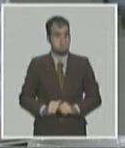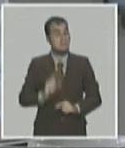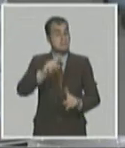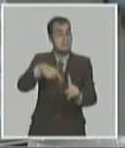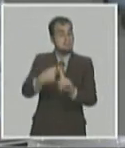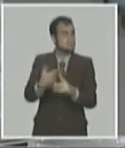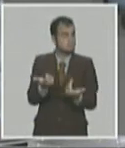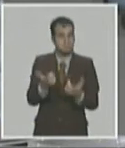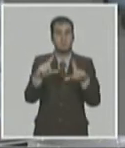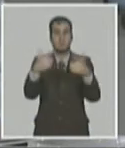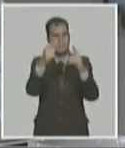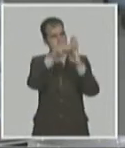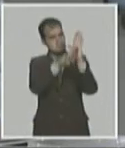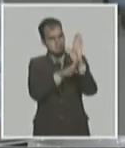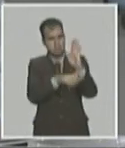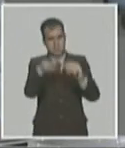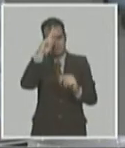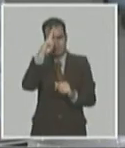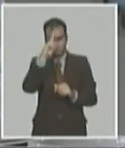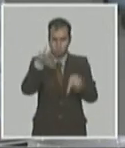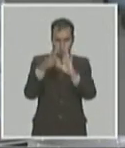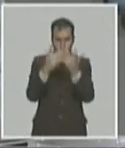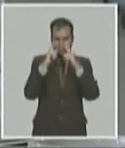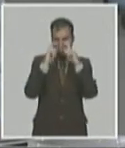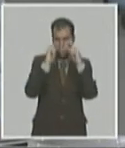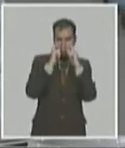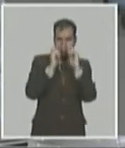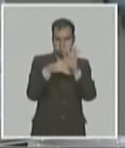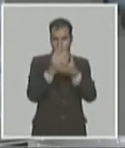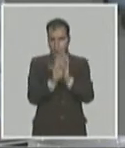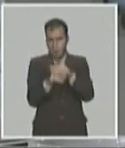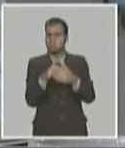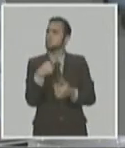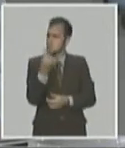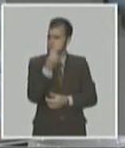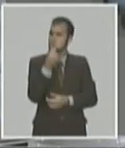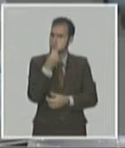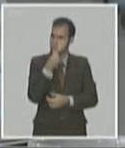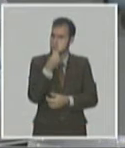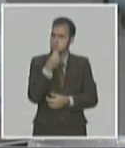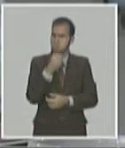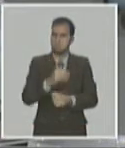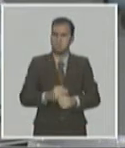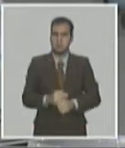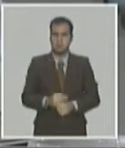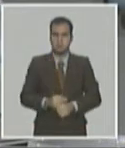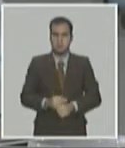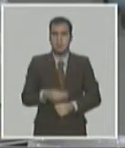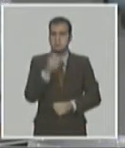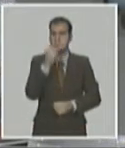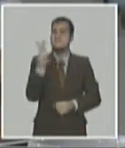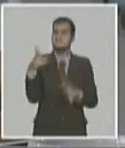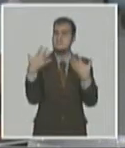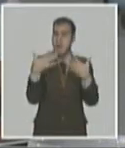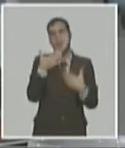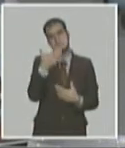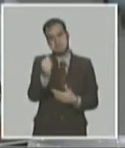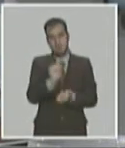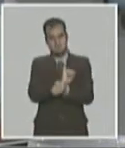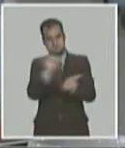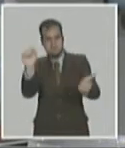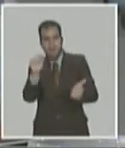las medidas higiénico-sanitarias, yo creo que entonces estaremos en condiciones de poder tener una mayor apertura y poder